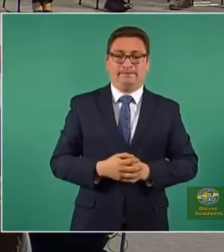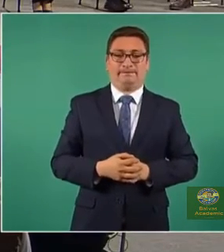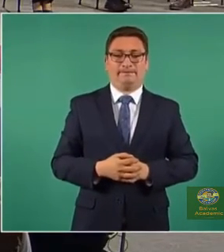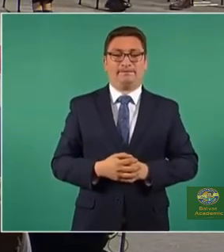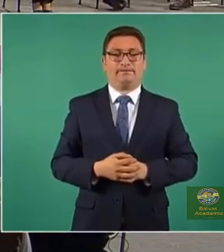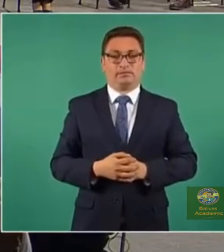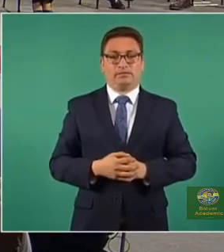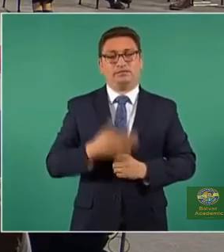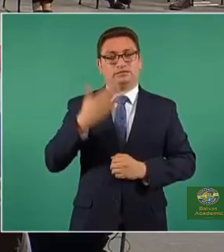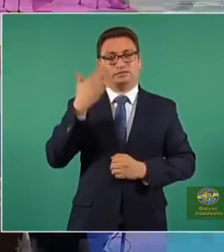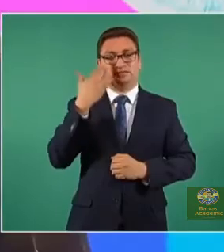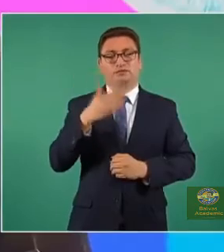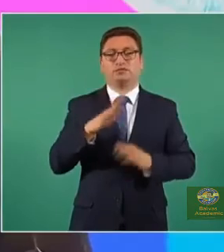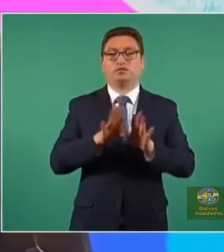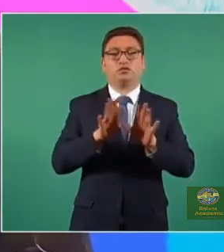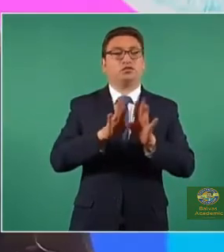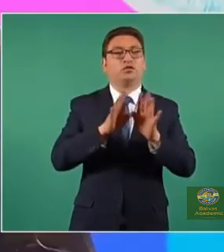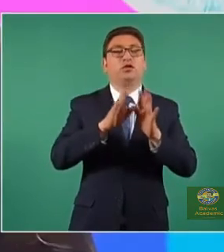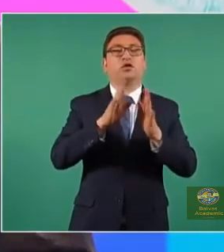ha tenido la educación a distancia.